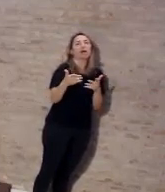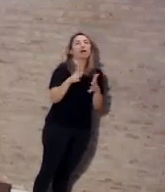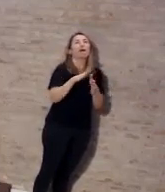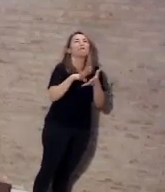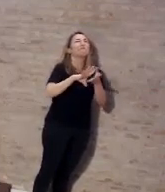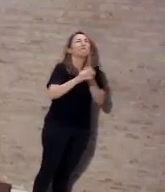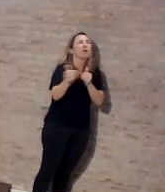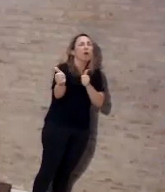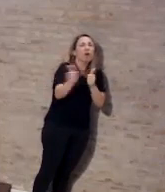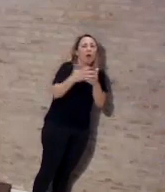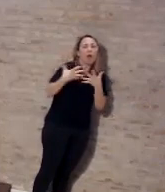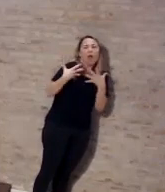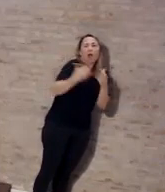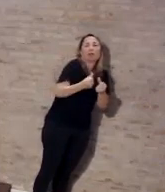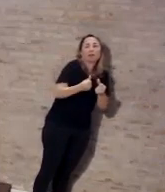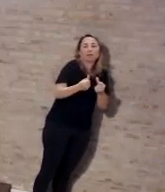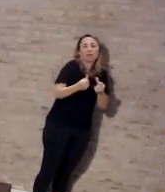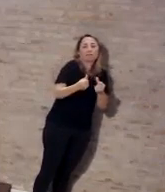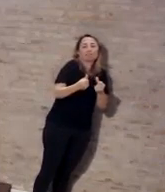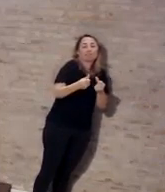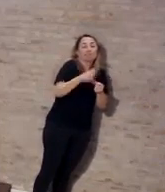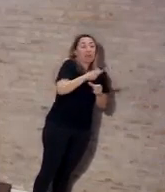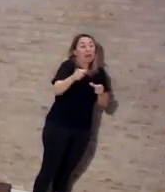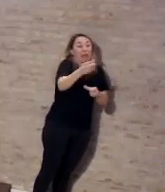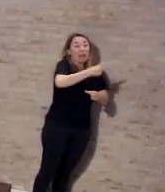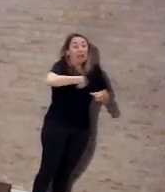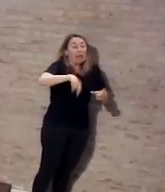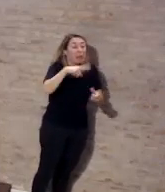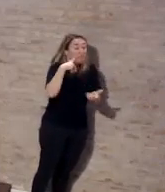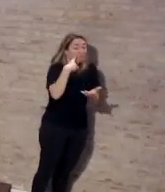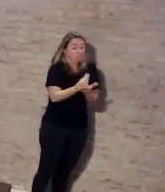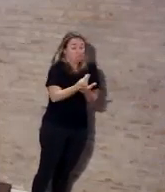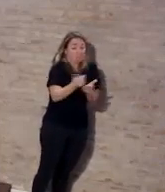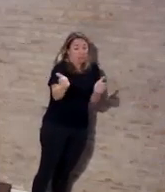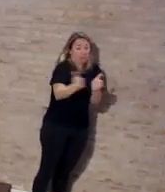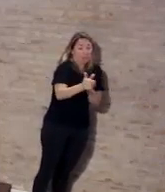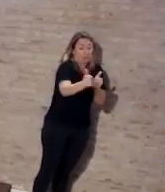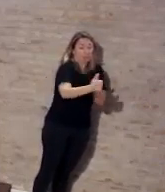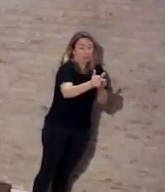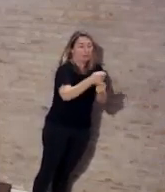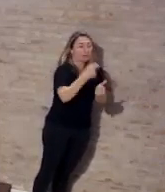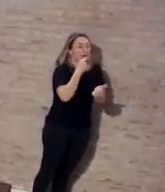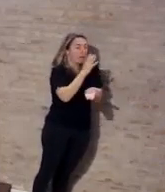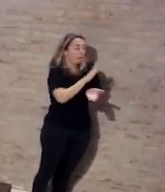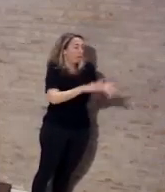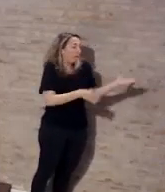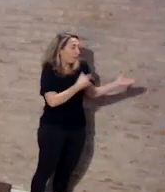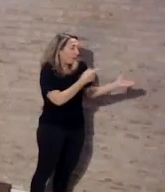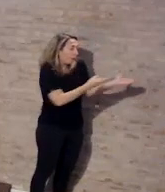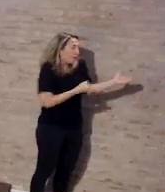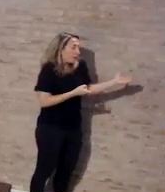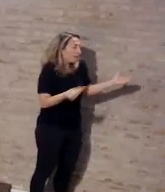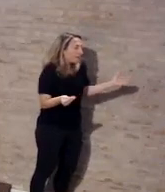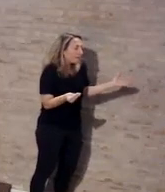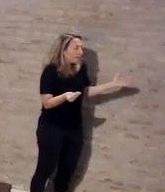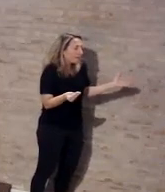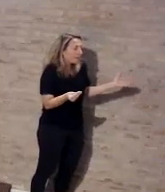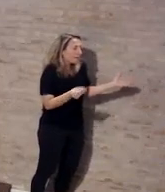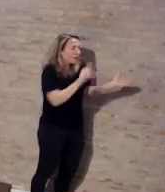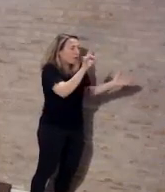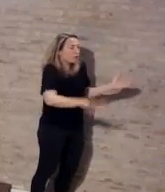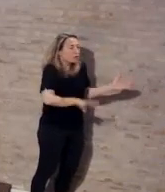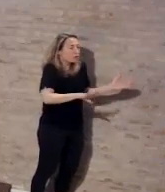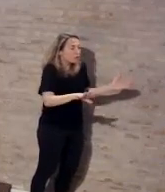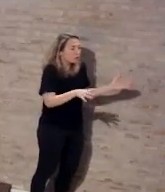que son tu pareja tu familia Con quienes vivís si vos tenés que huir de esa situación porque hay una violencia no